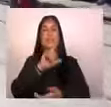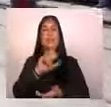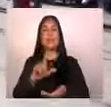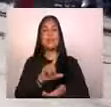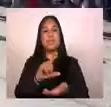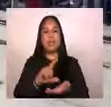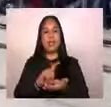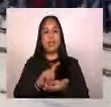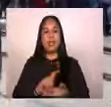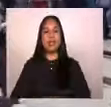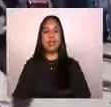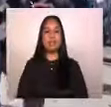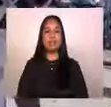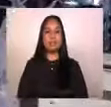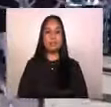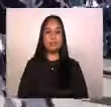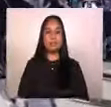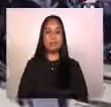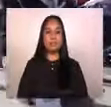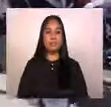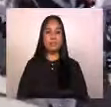Capitalín.